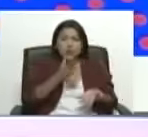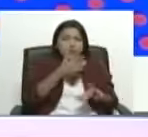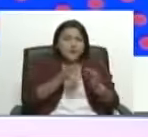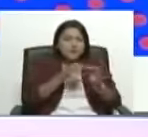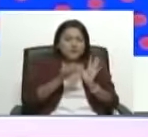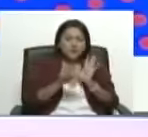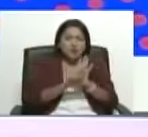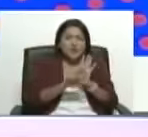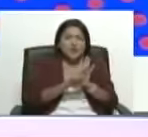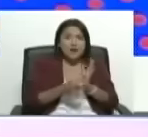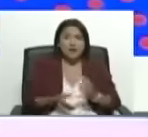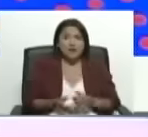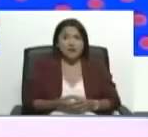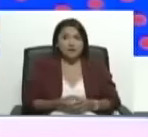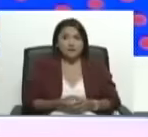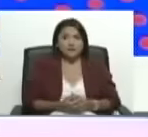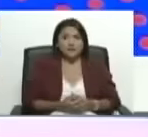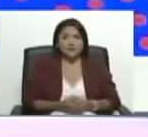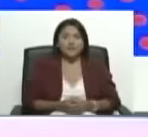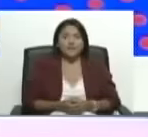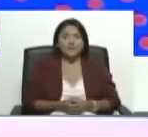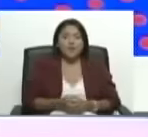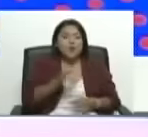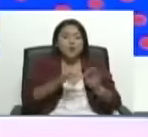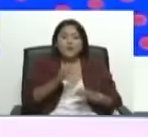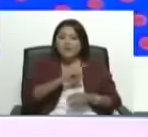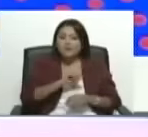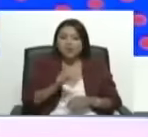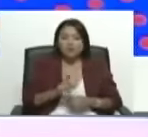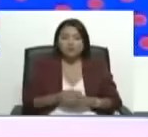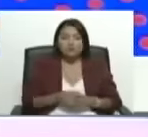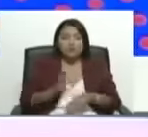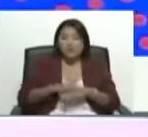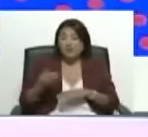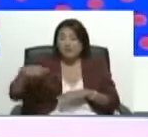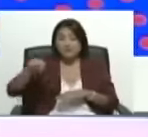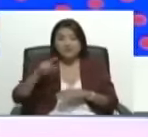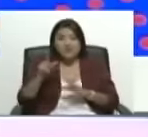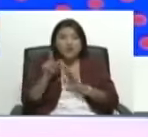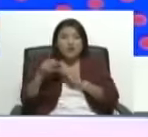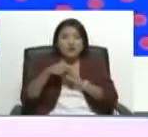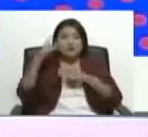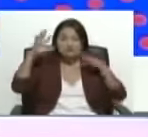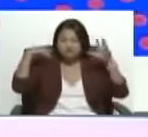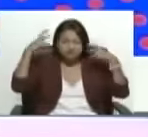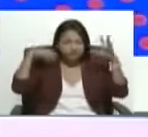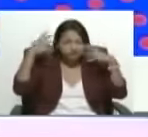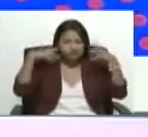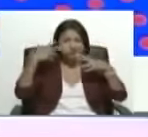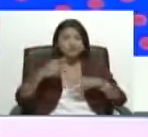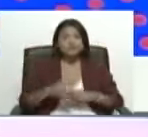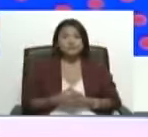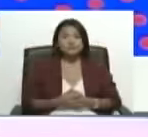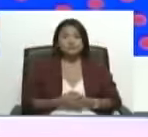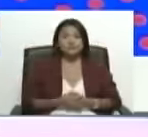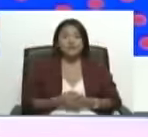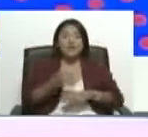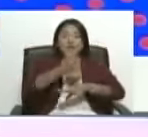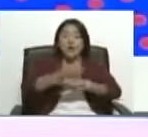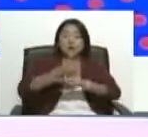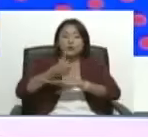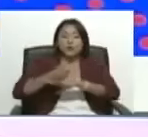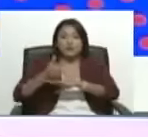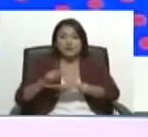no tiene asidero legal, más allá de la desesperación de las autoridades